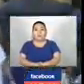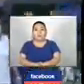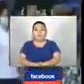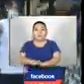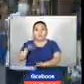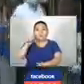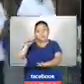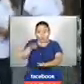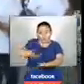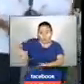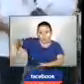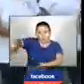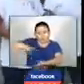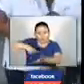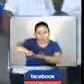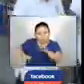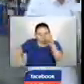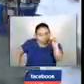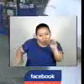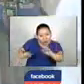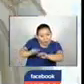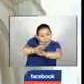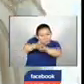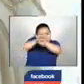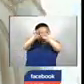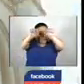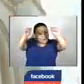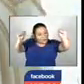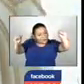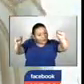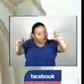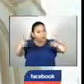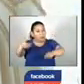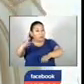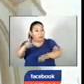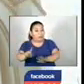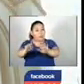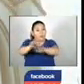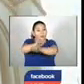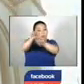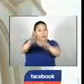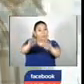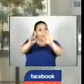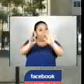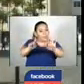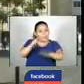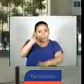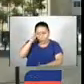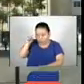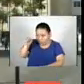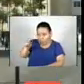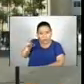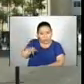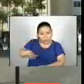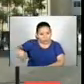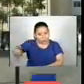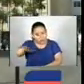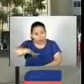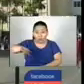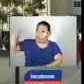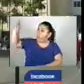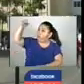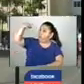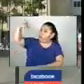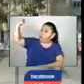Amanece en pleno centro capitalino. Son las 6 de la mañana, pero en esta ocasión los rayos del